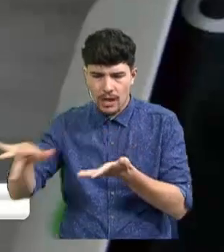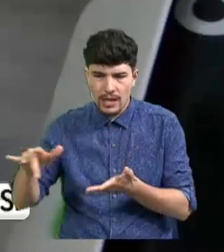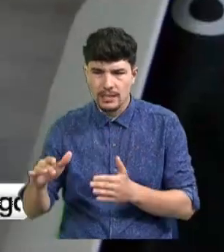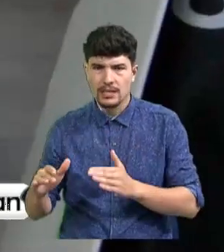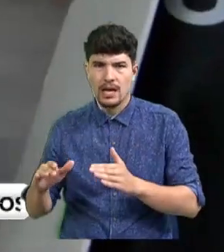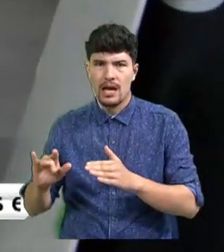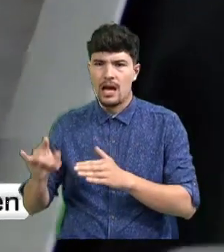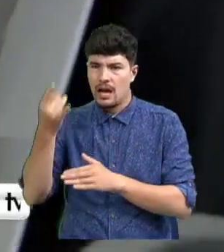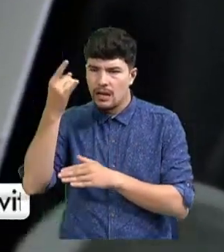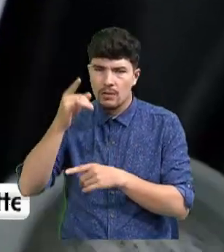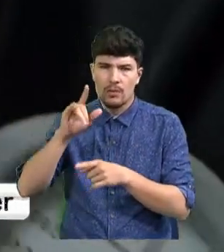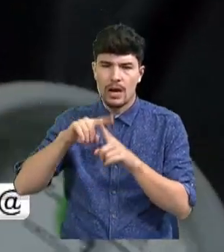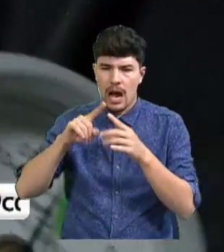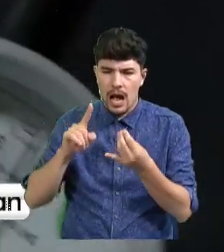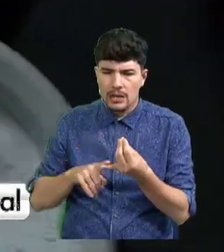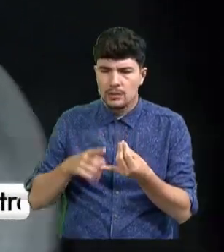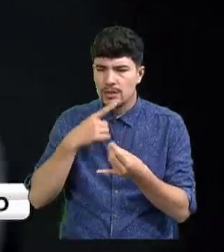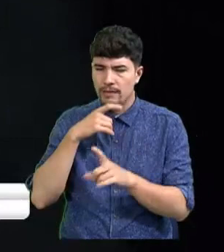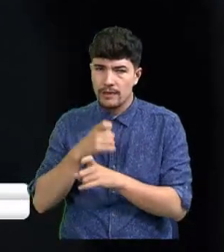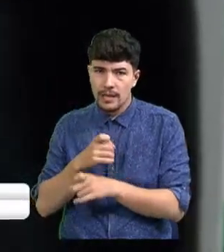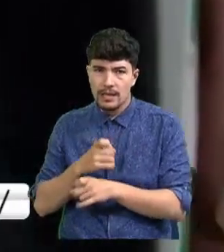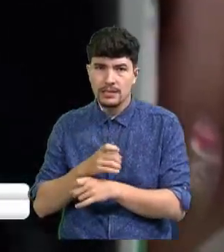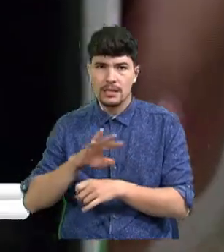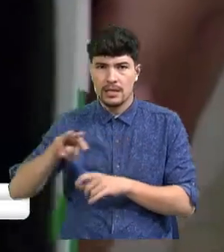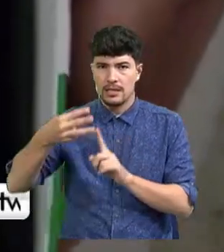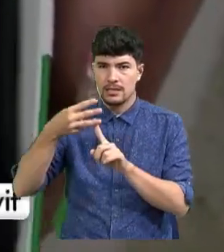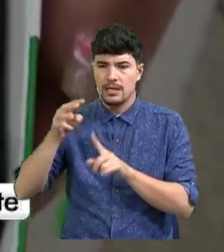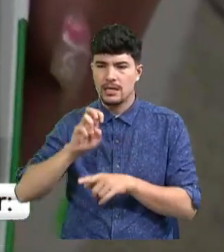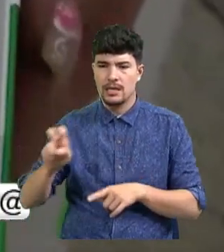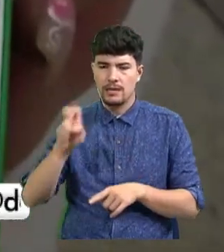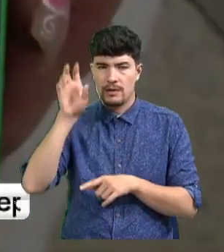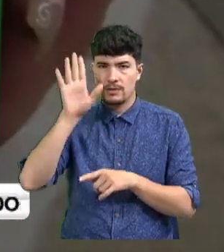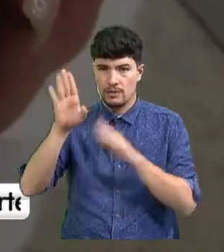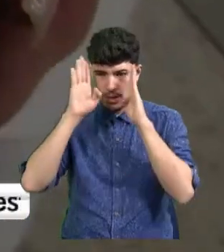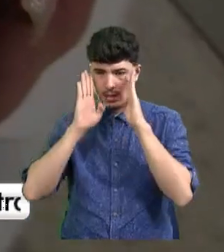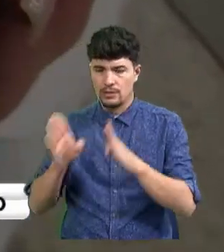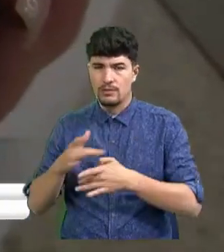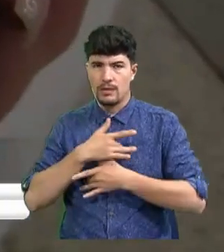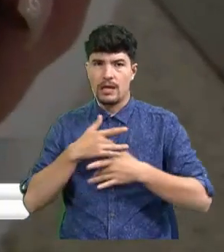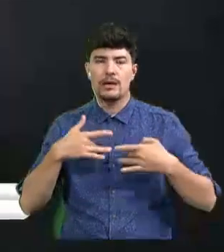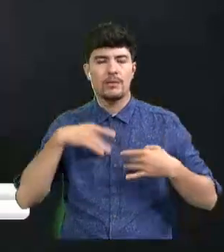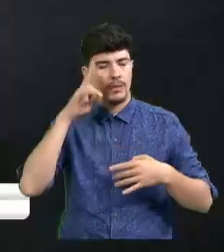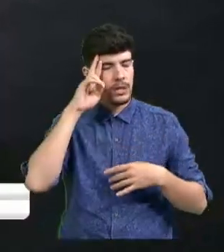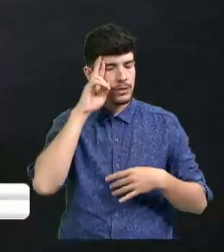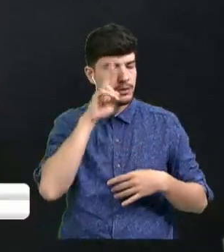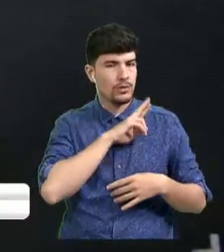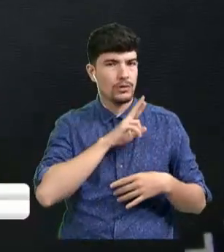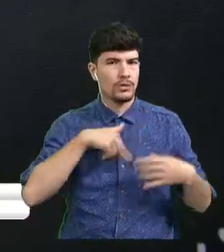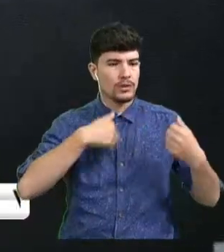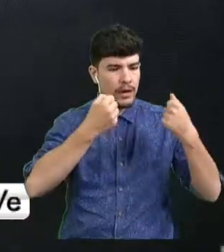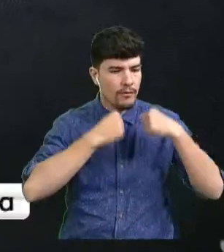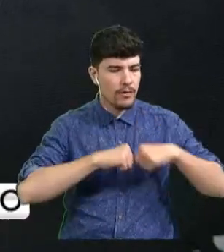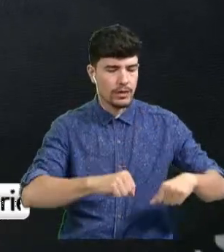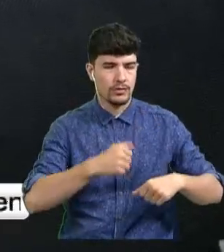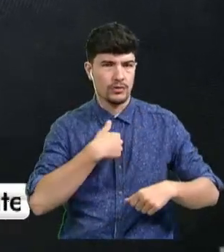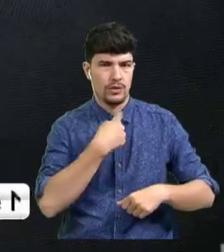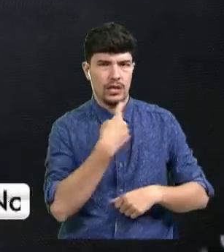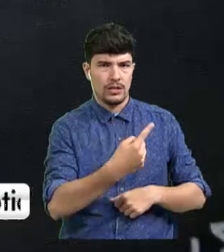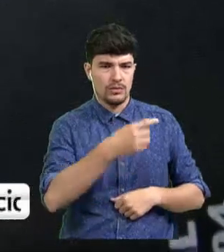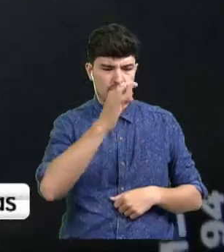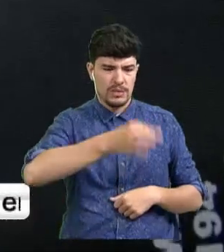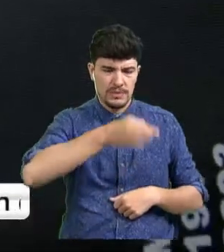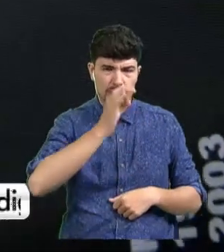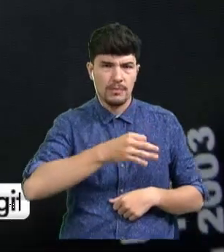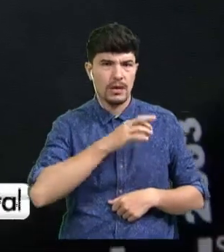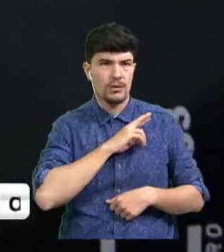alta complejidad, a lo que tiene que ver con ese tercer nivel, y es el esfuerzo que estamos haciendo. Aquí yo siempre he dicho que tenemos que